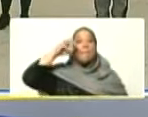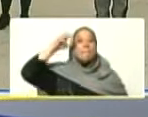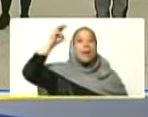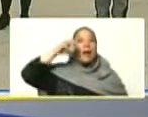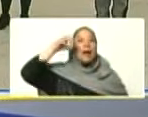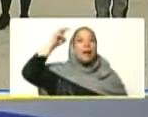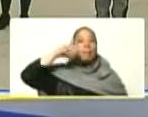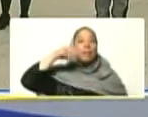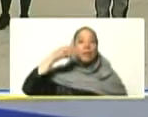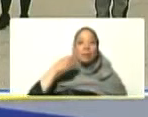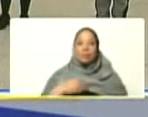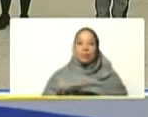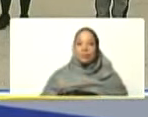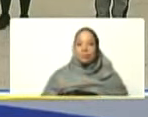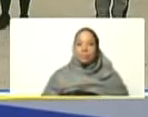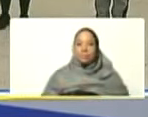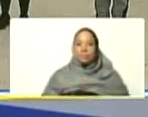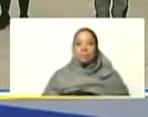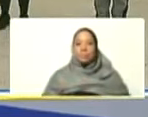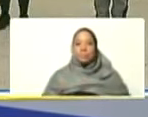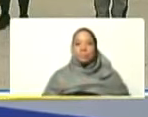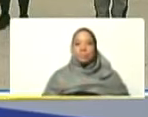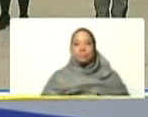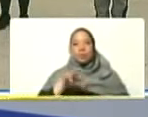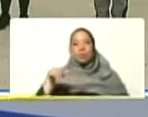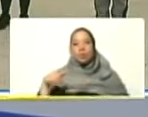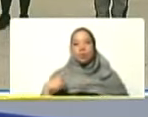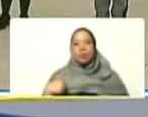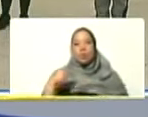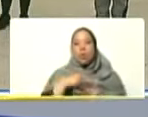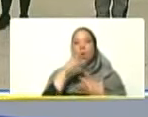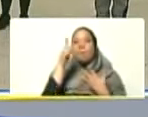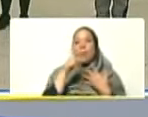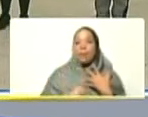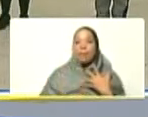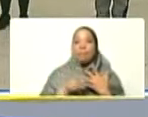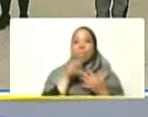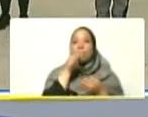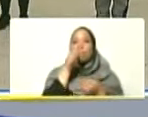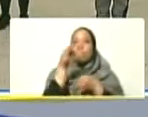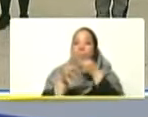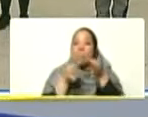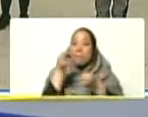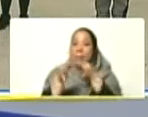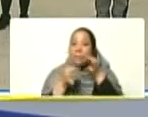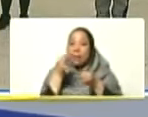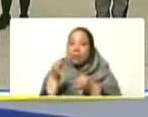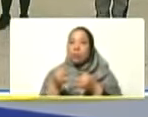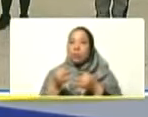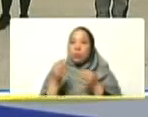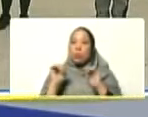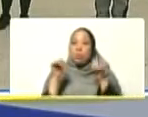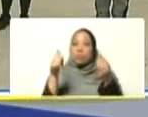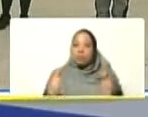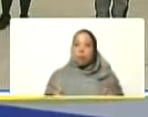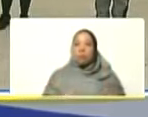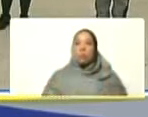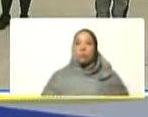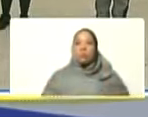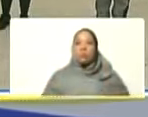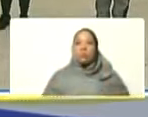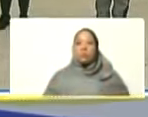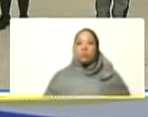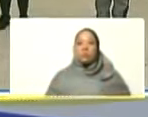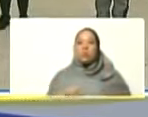la avanzadora, nosotros poder plantearnos, imagínense ustedes ahora ya entramos en